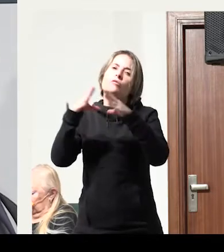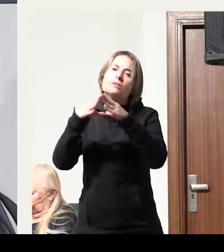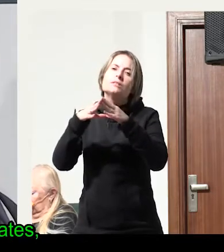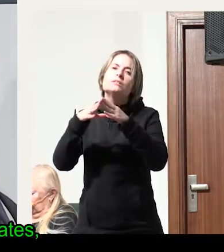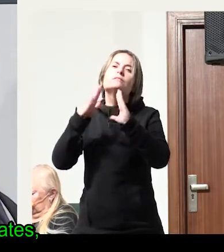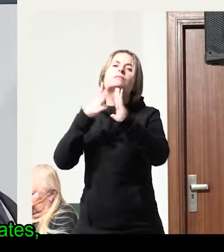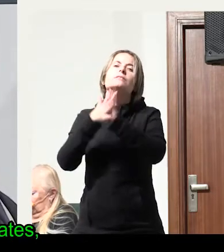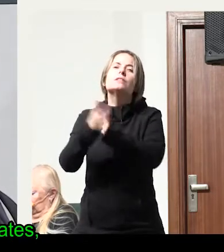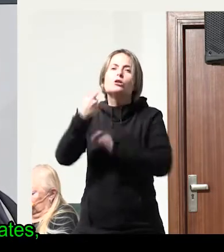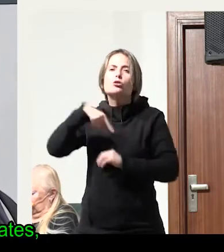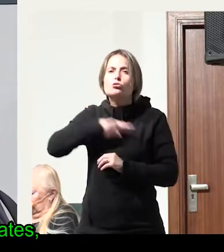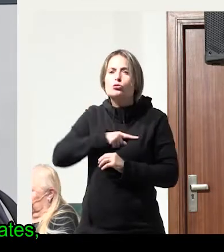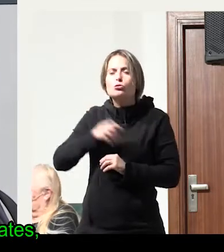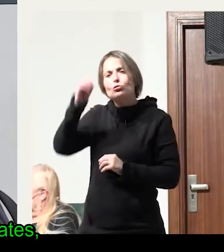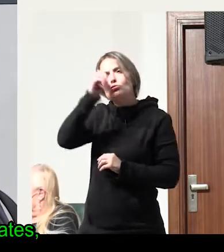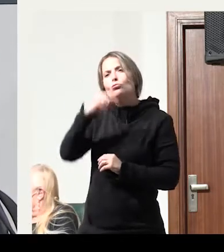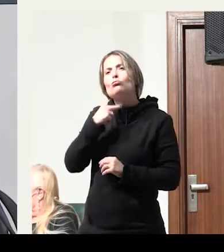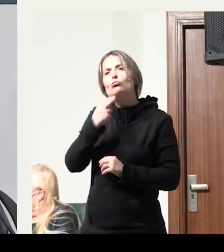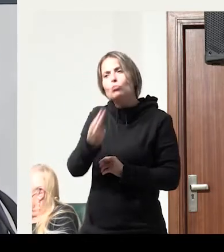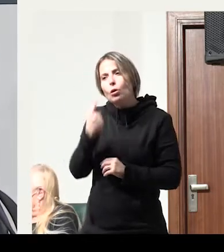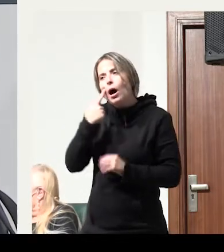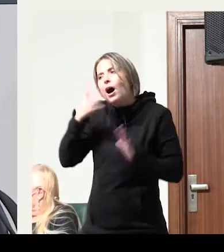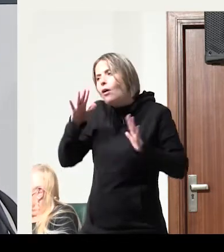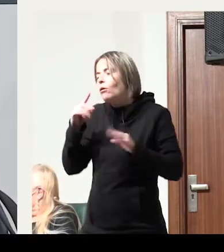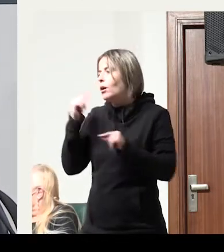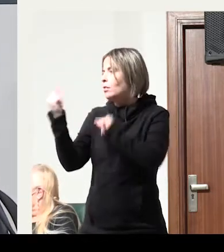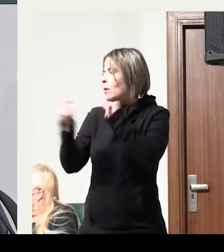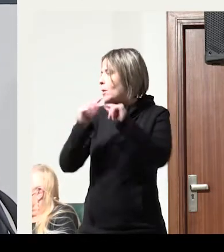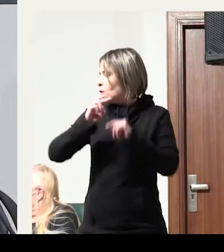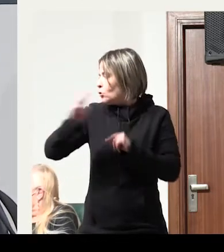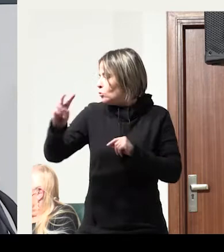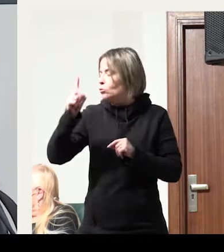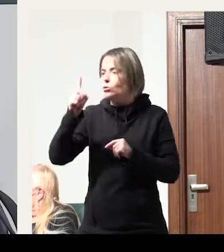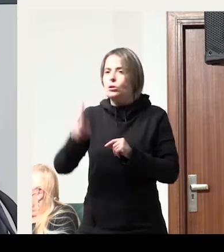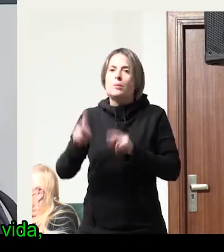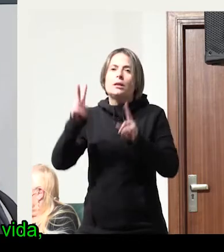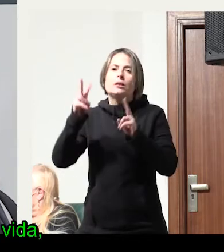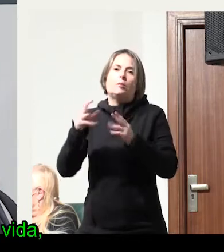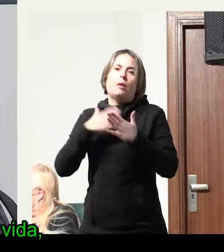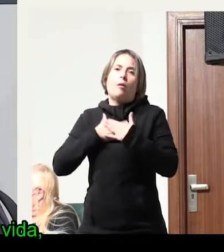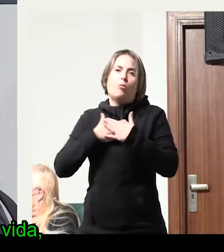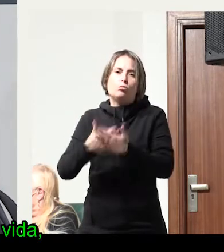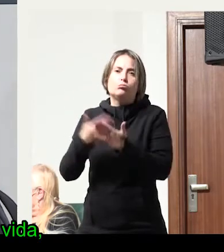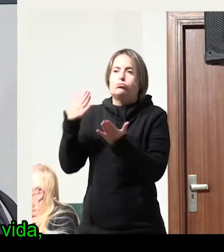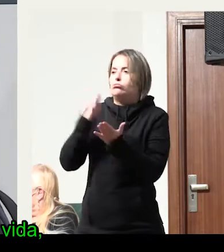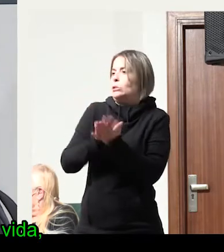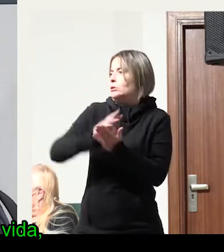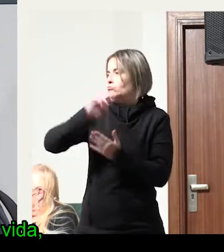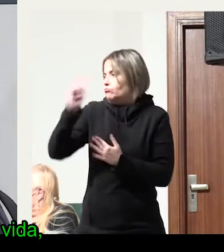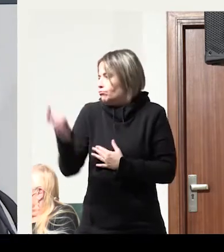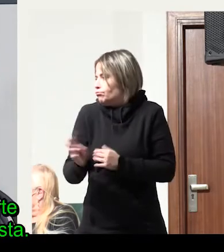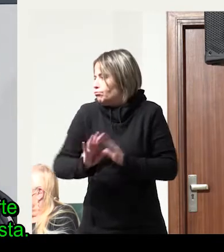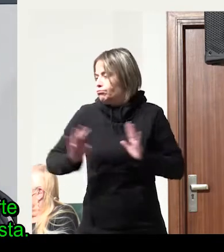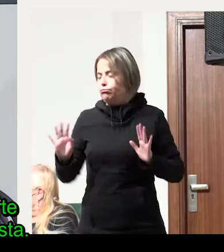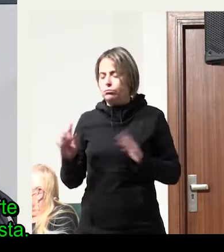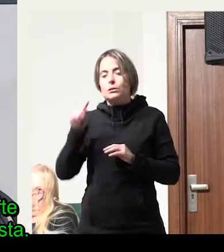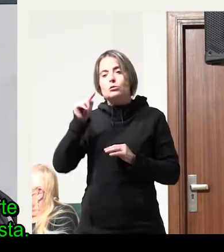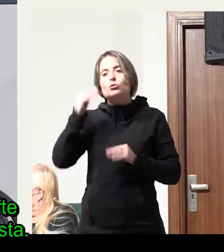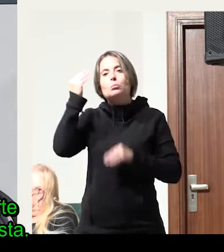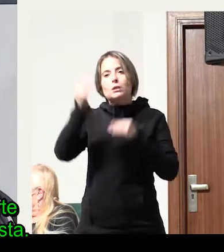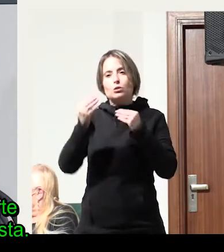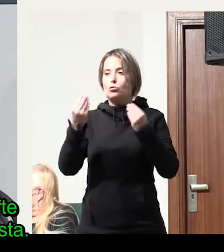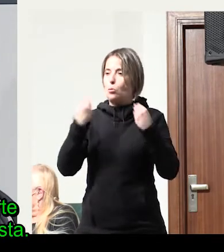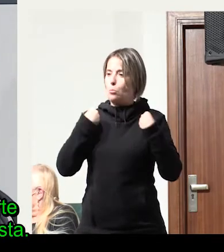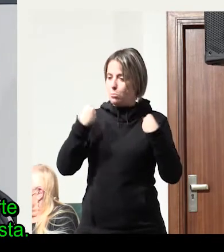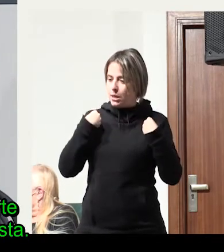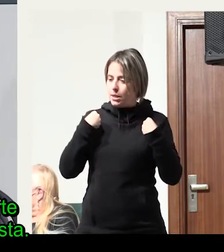socialmente, aunque acompañes a otros debates, aunque estés de acuerdo también con el tema de la eutanasia y tal. O sea que yo efectivamente creo que hay que celebrar la vida, pero hay que